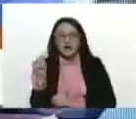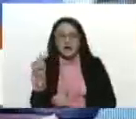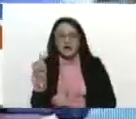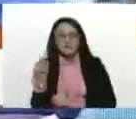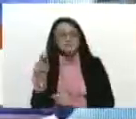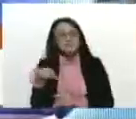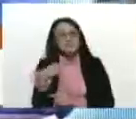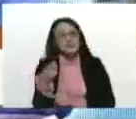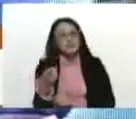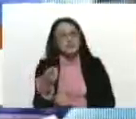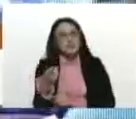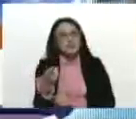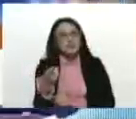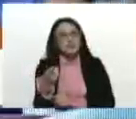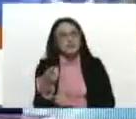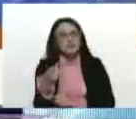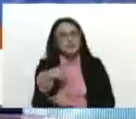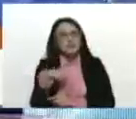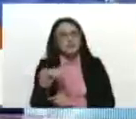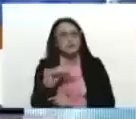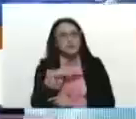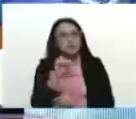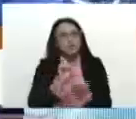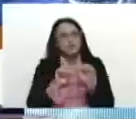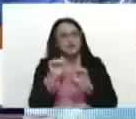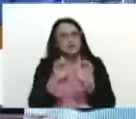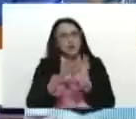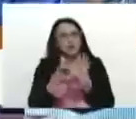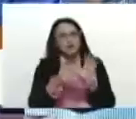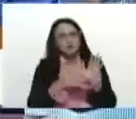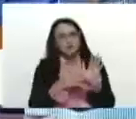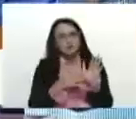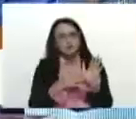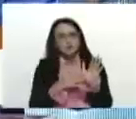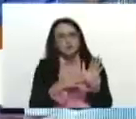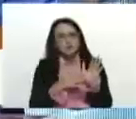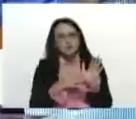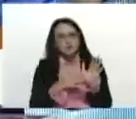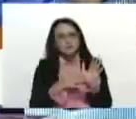nosotros el empeño que hemos puesto nosotros en defender esta constitución